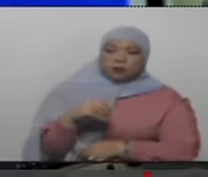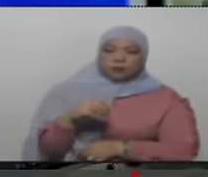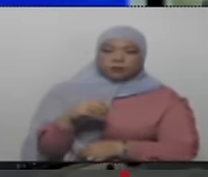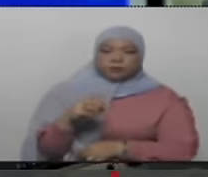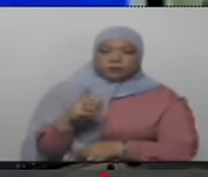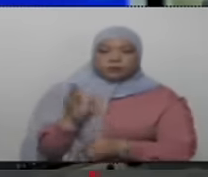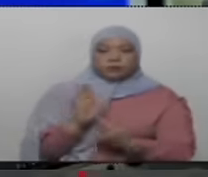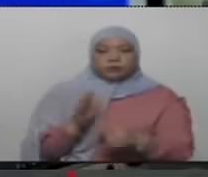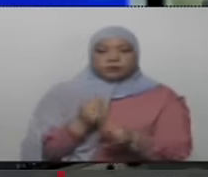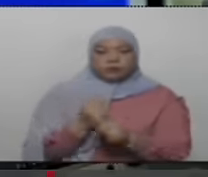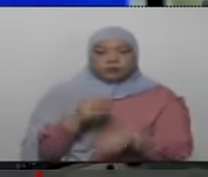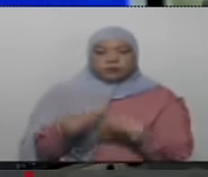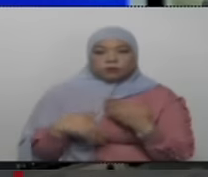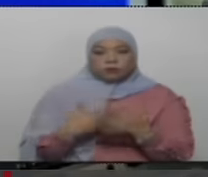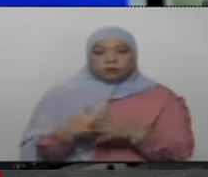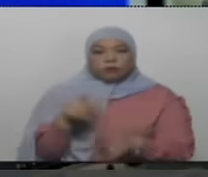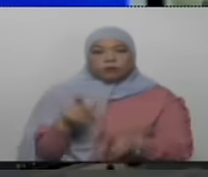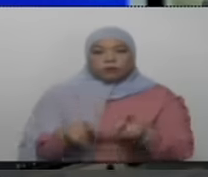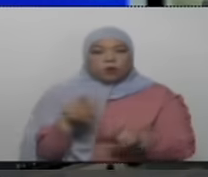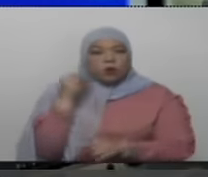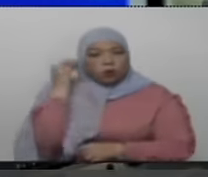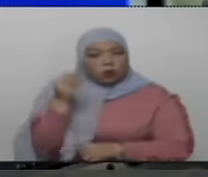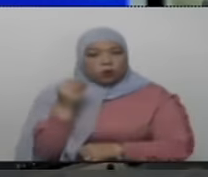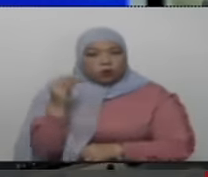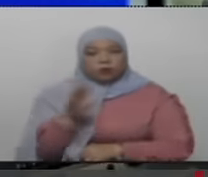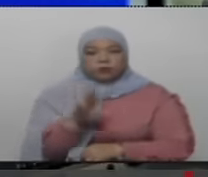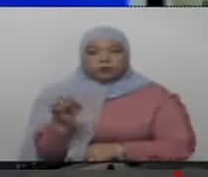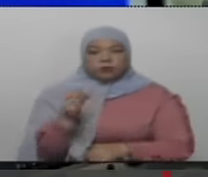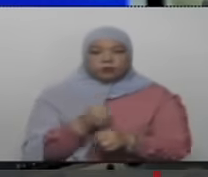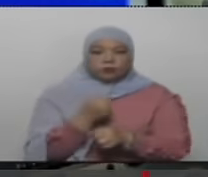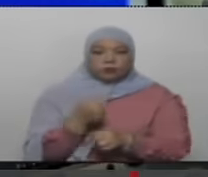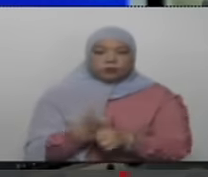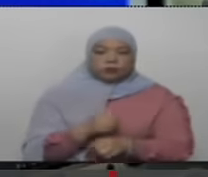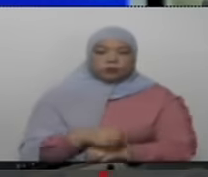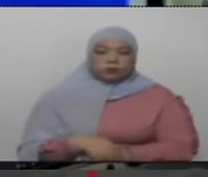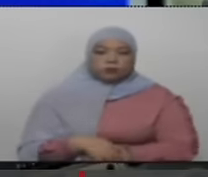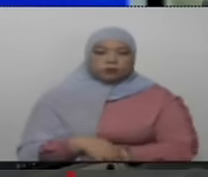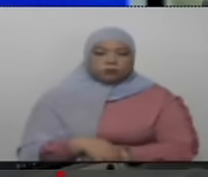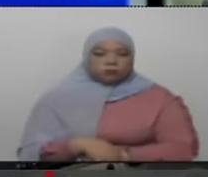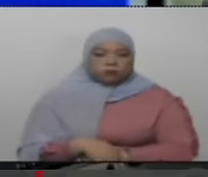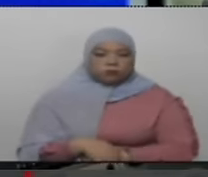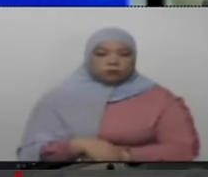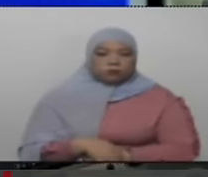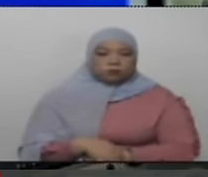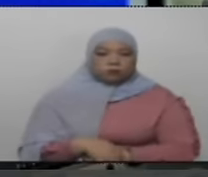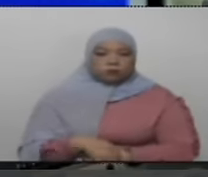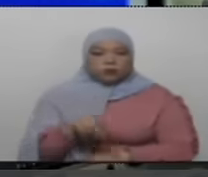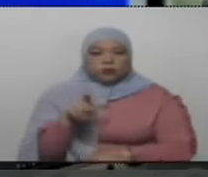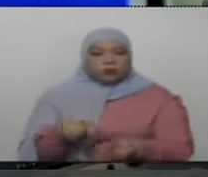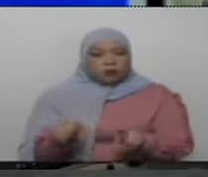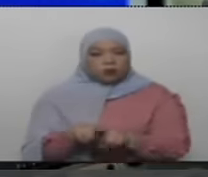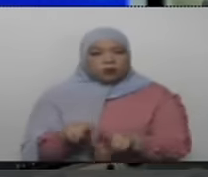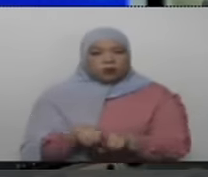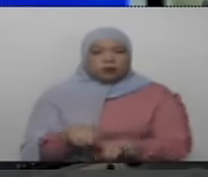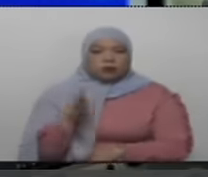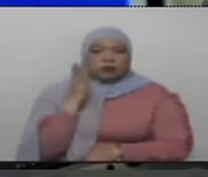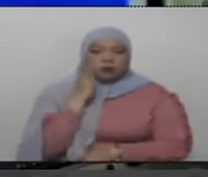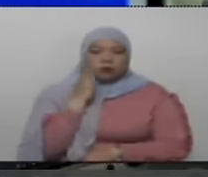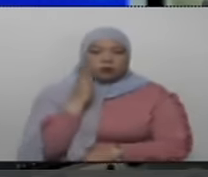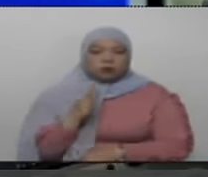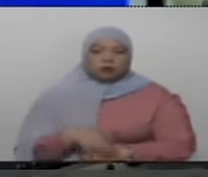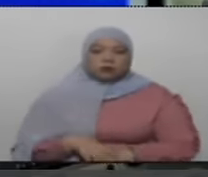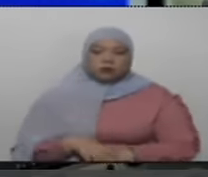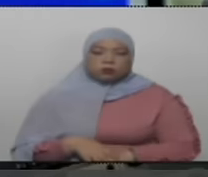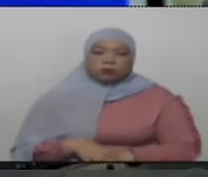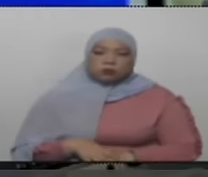las presentáramos todas, ¿no? Para creer que fueron 400. No crean si quieren. Nosotros estamos seguros de lo que estamos haciendo. Que había